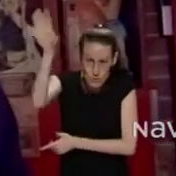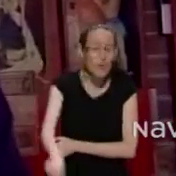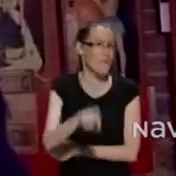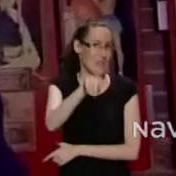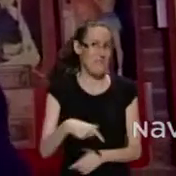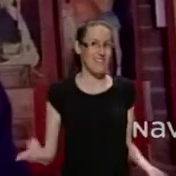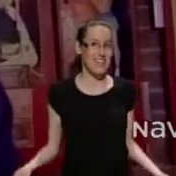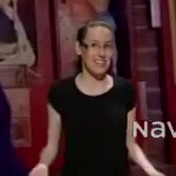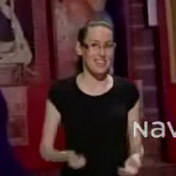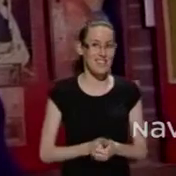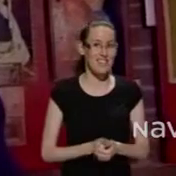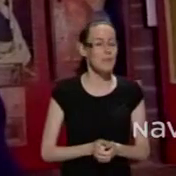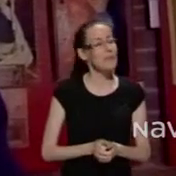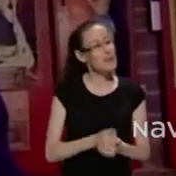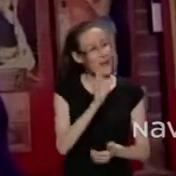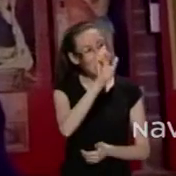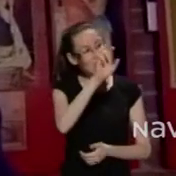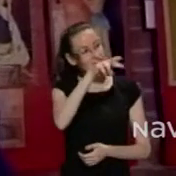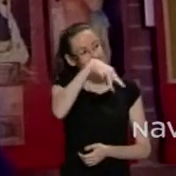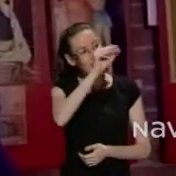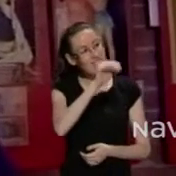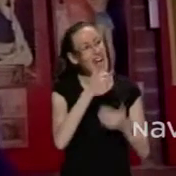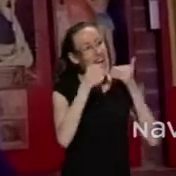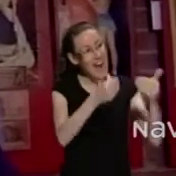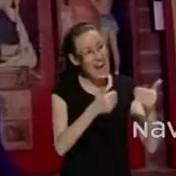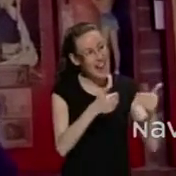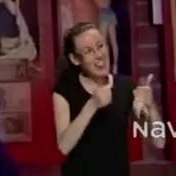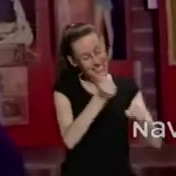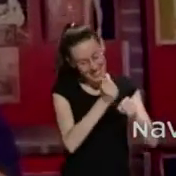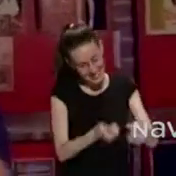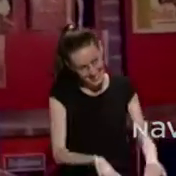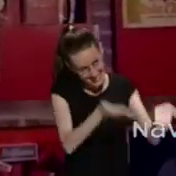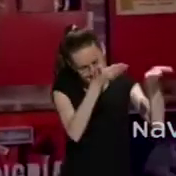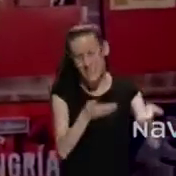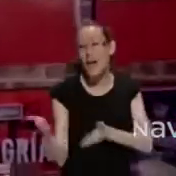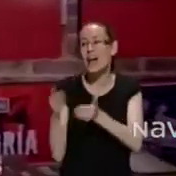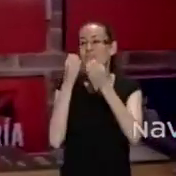Bueno, pues Fermín, gracias. Te vamos a dejar que sigas trabajando y buen camino. Gracias.